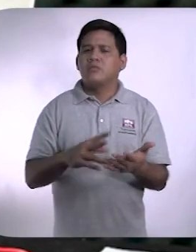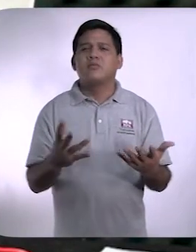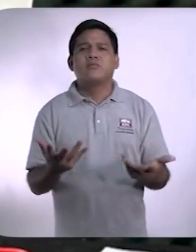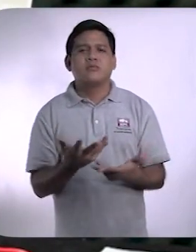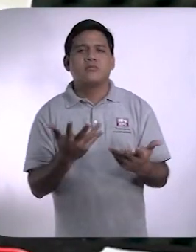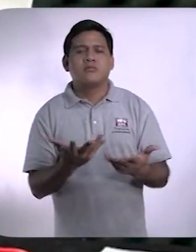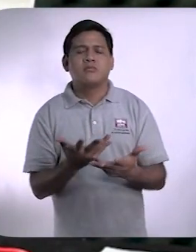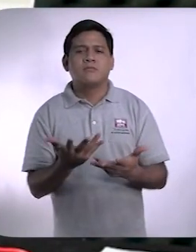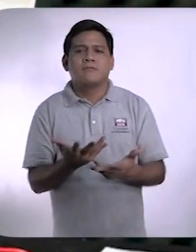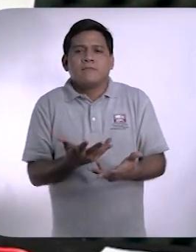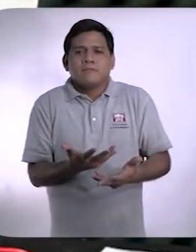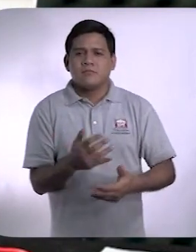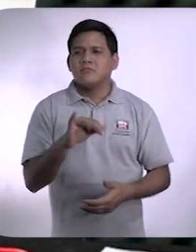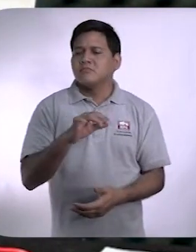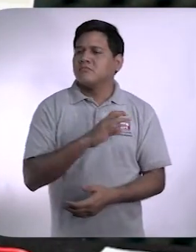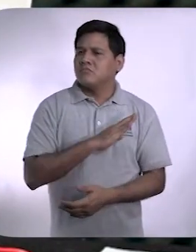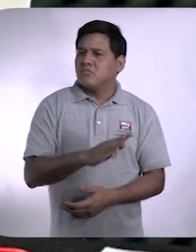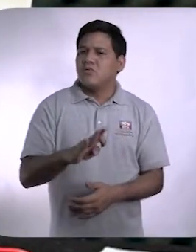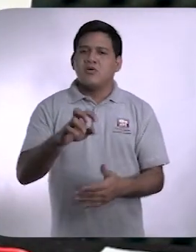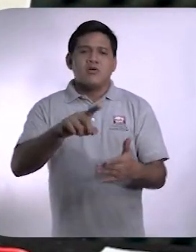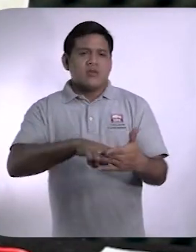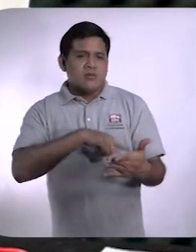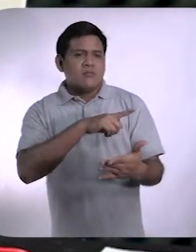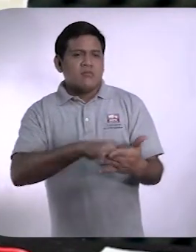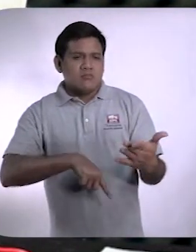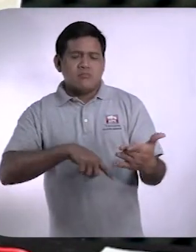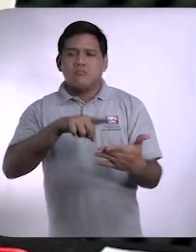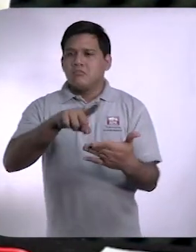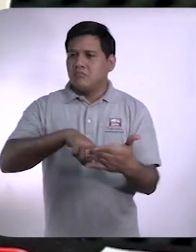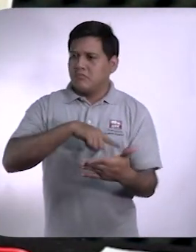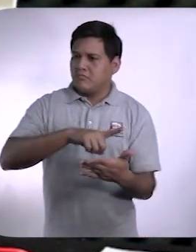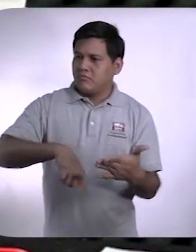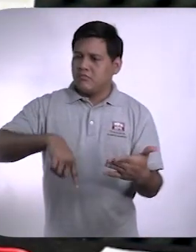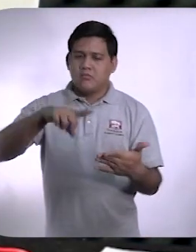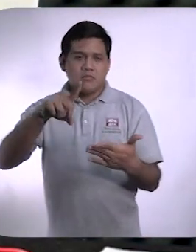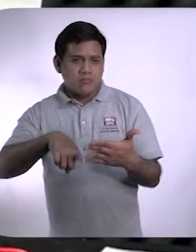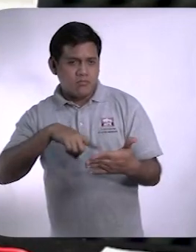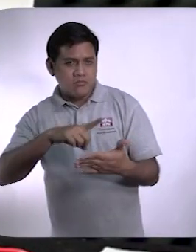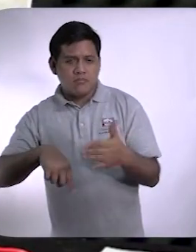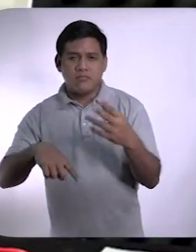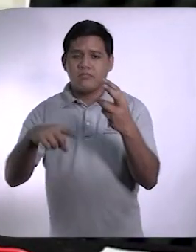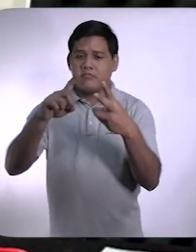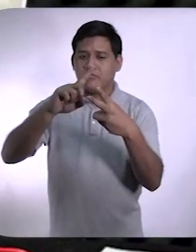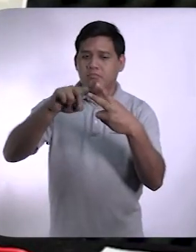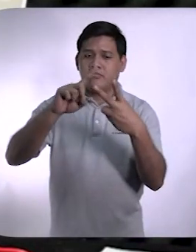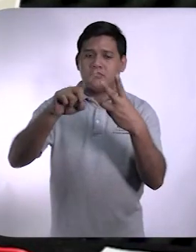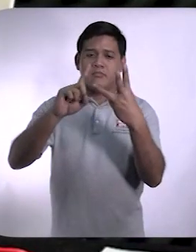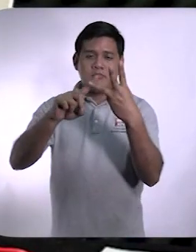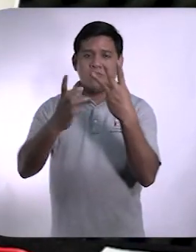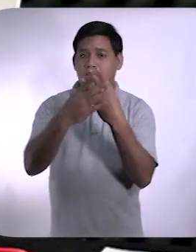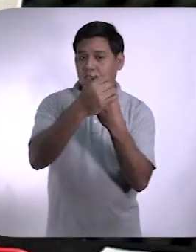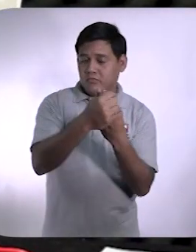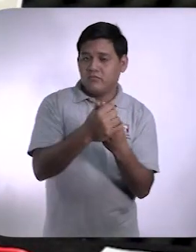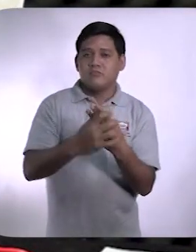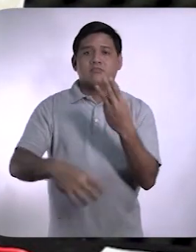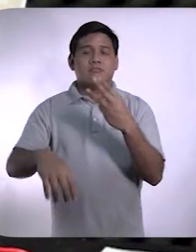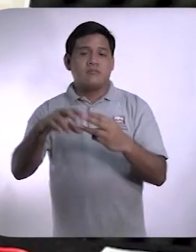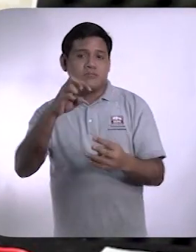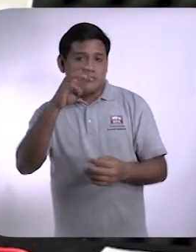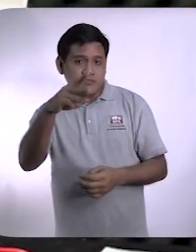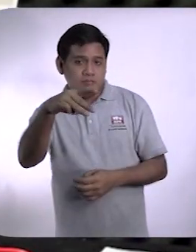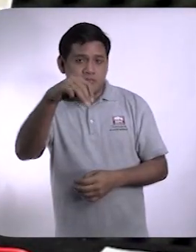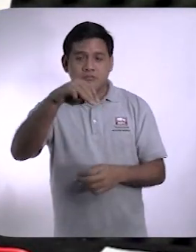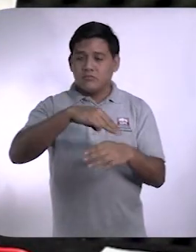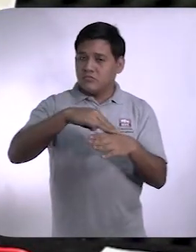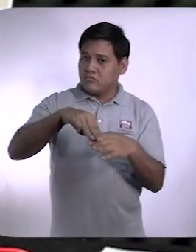Pues obviamente se pueden marcar los tres partidos y no sucede nada, es un voto válido, o